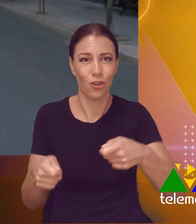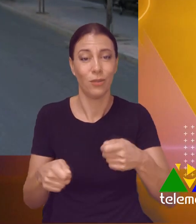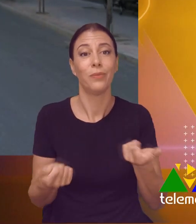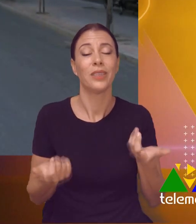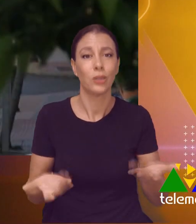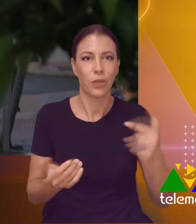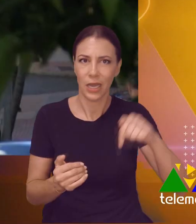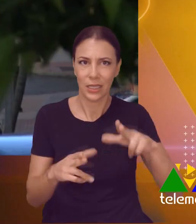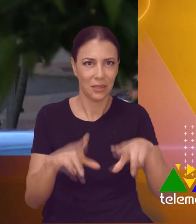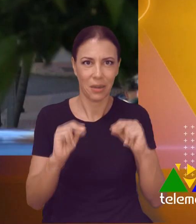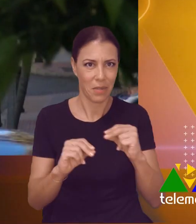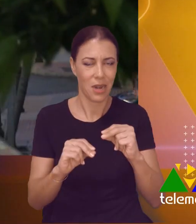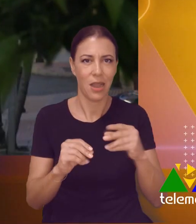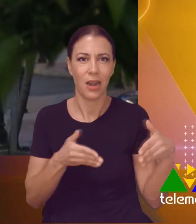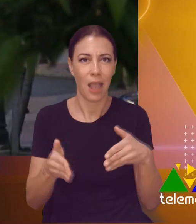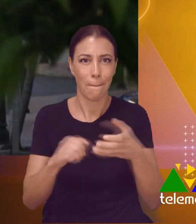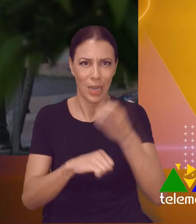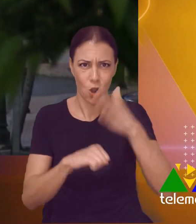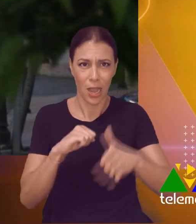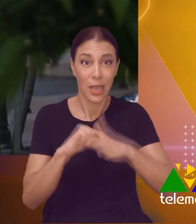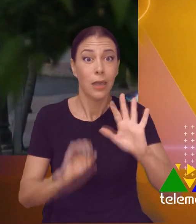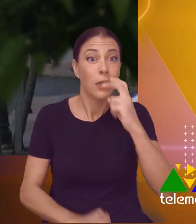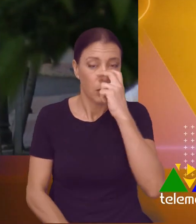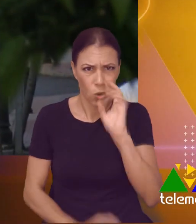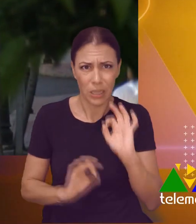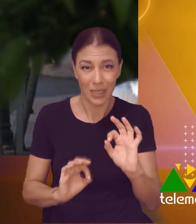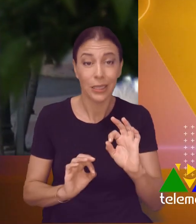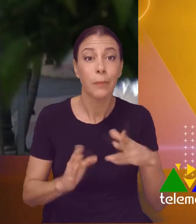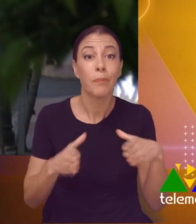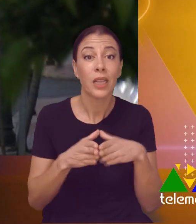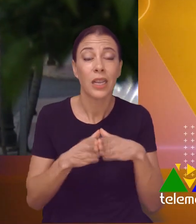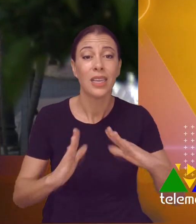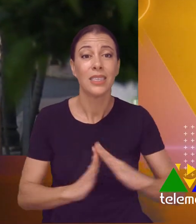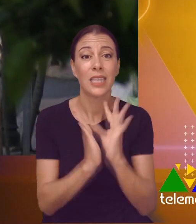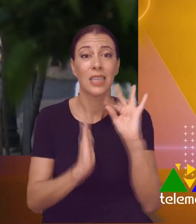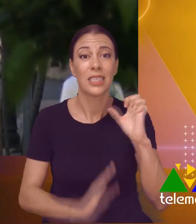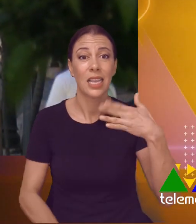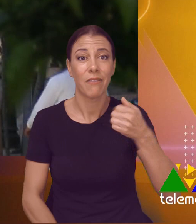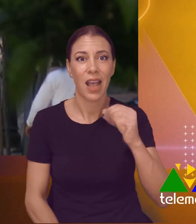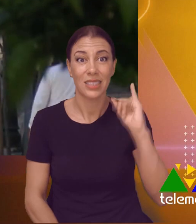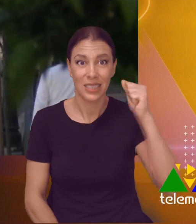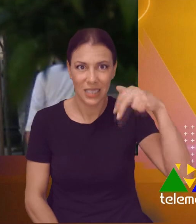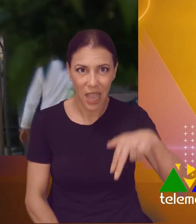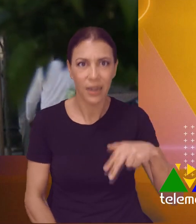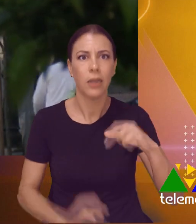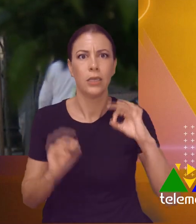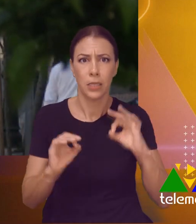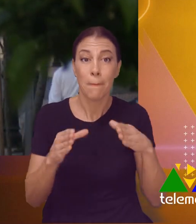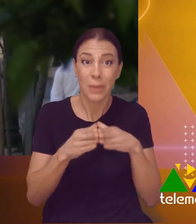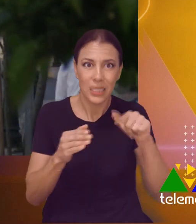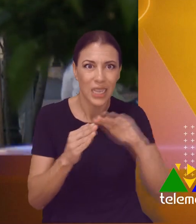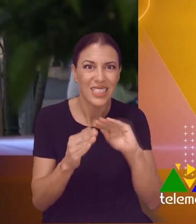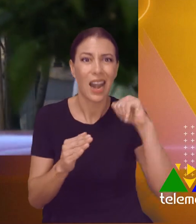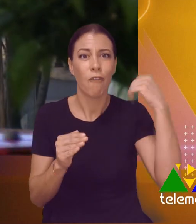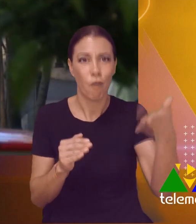las Cañas. Curiosamente, la ermita de San Sebastián estaba a las afueras de Motril, en el camino de